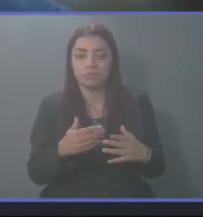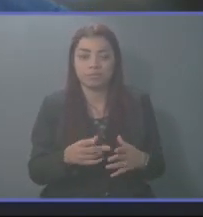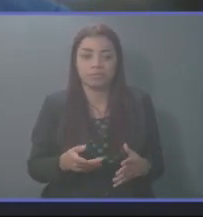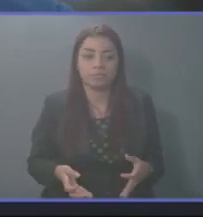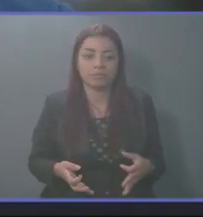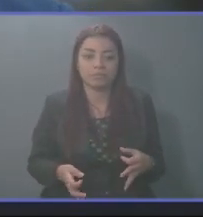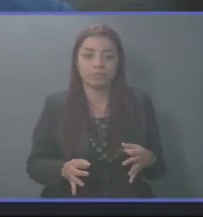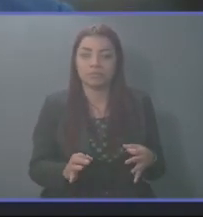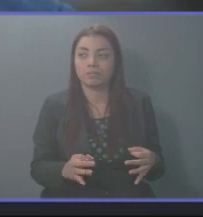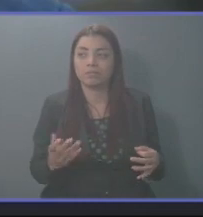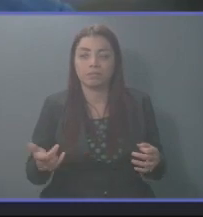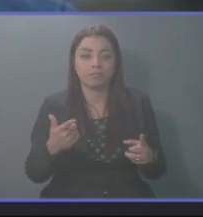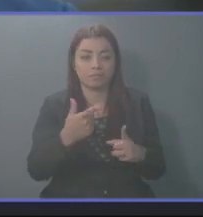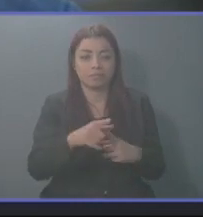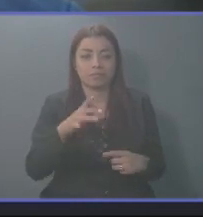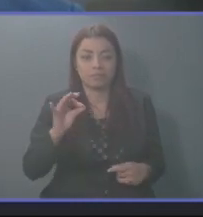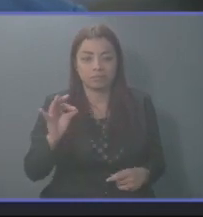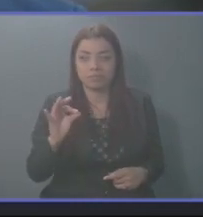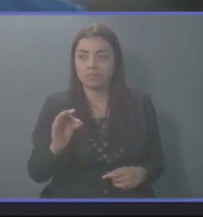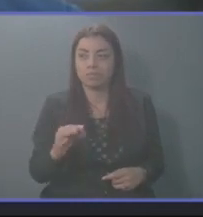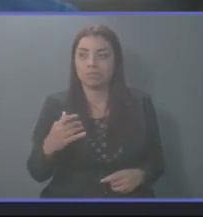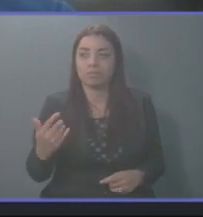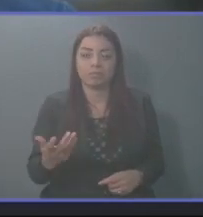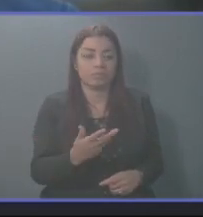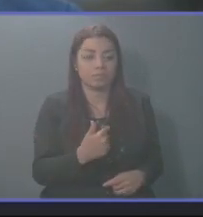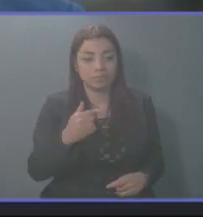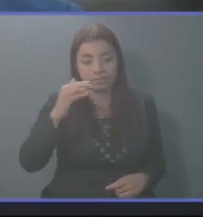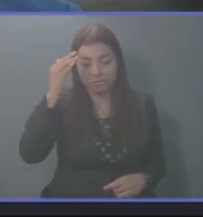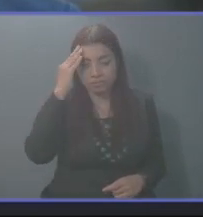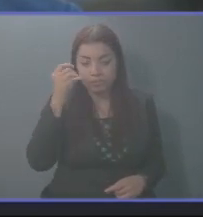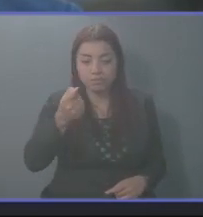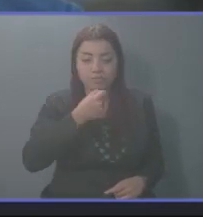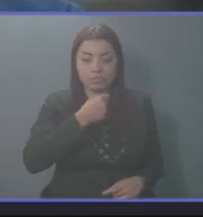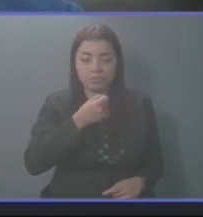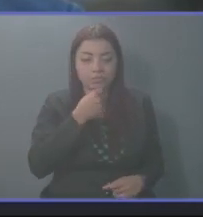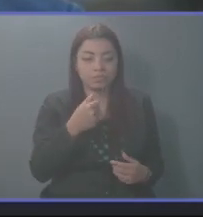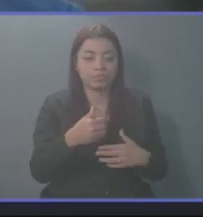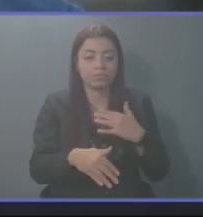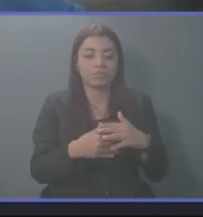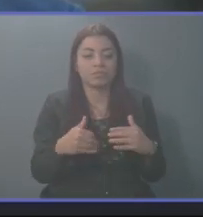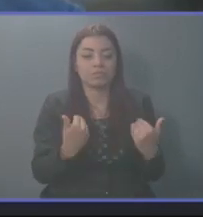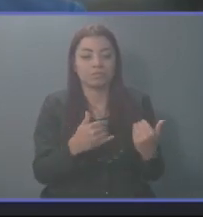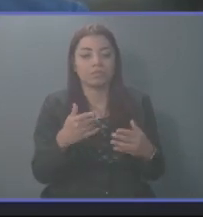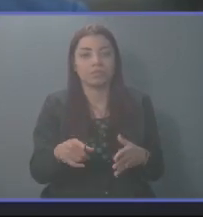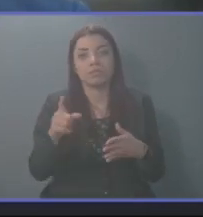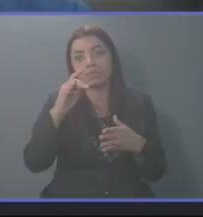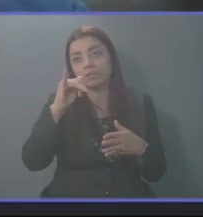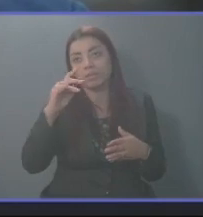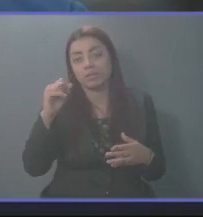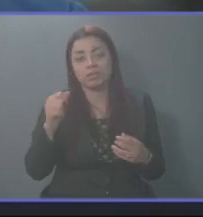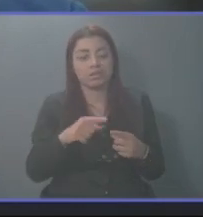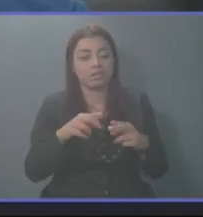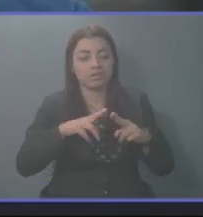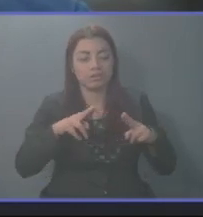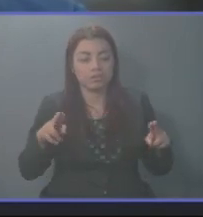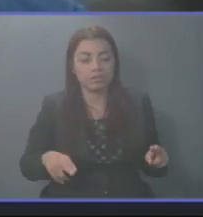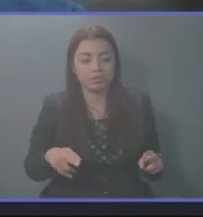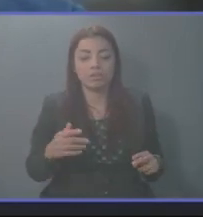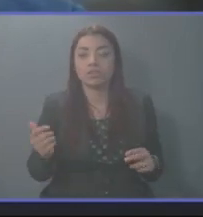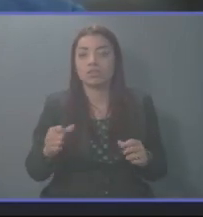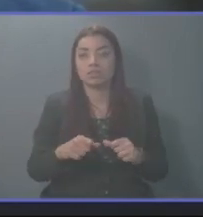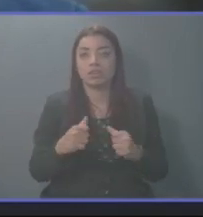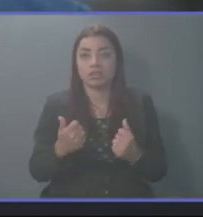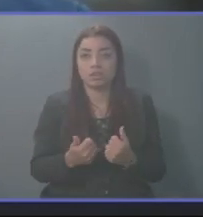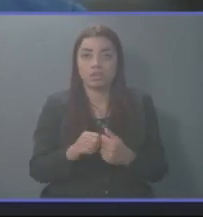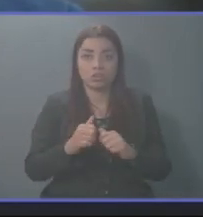manera. Literal F. Conocer los resultados del informe de las auditorías internas del INDES, de las federaciones y las